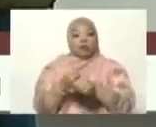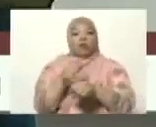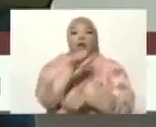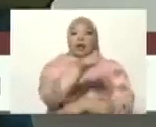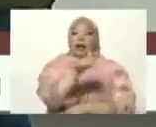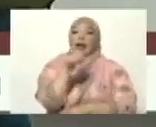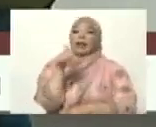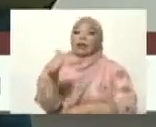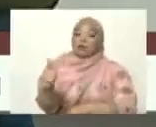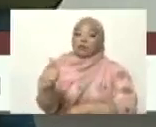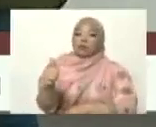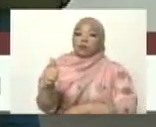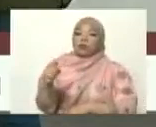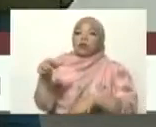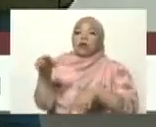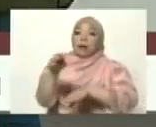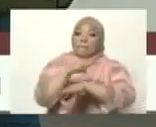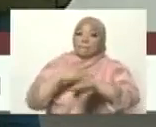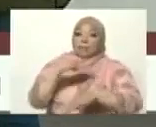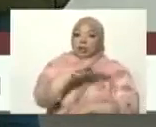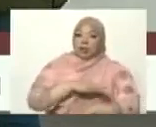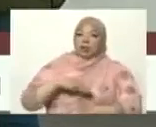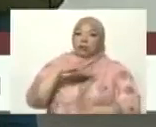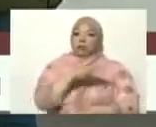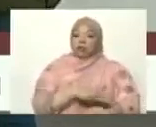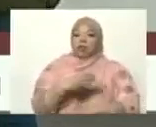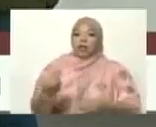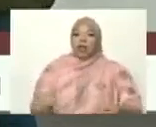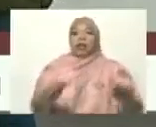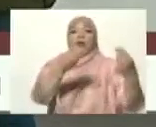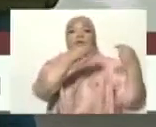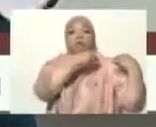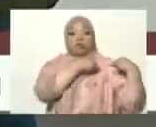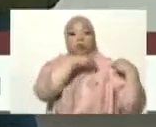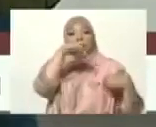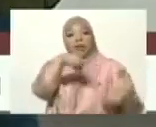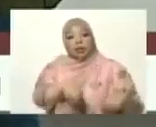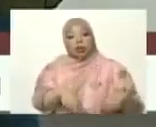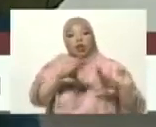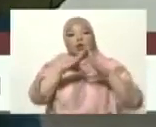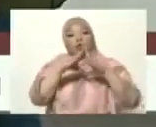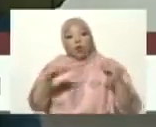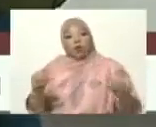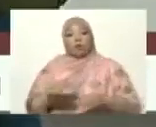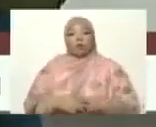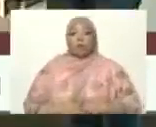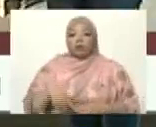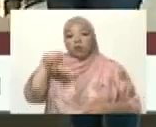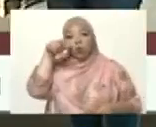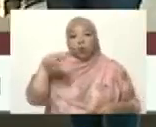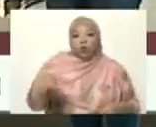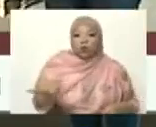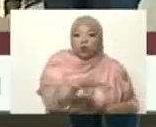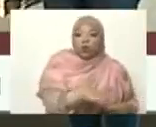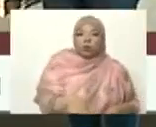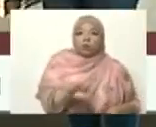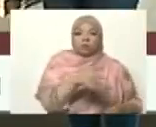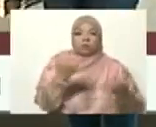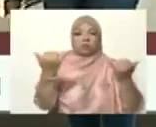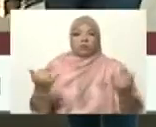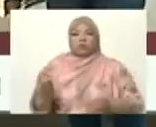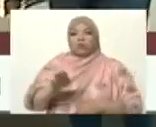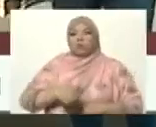uno pues de los ministros, ministras con responsabilidades que hoy están desplegados en todo el territorio y lo vamos a